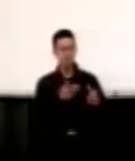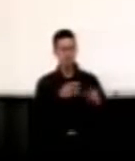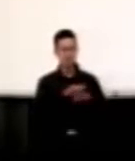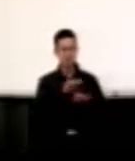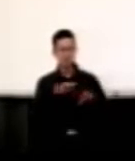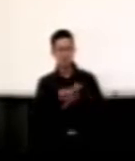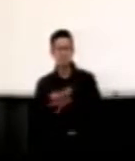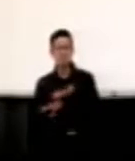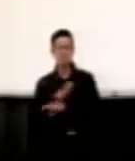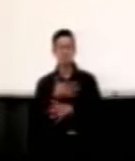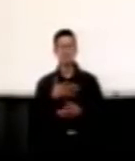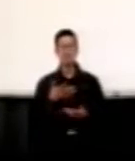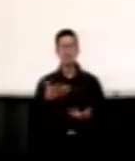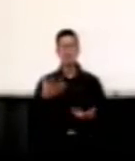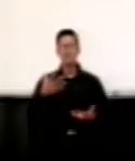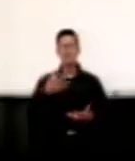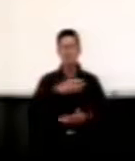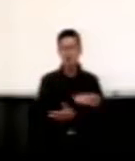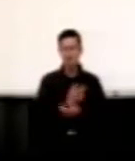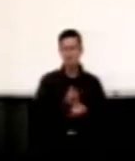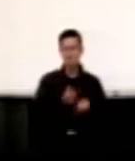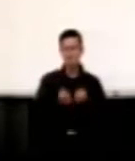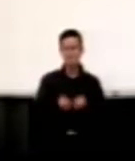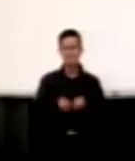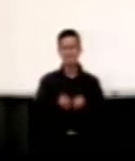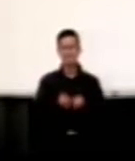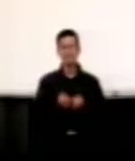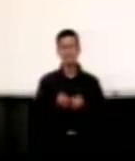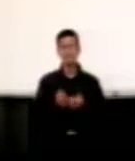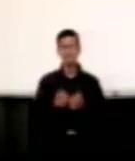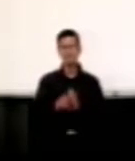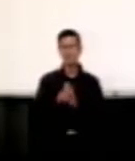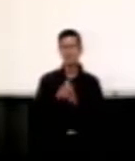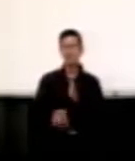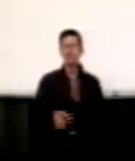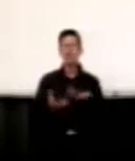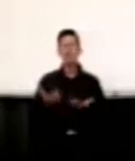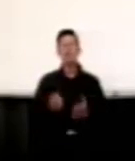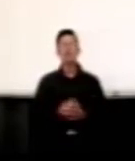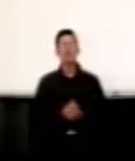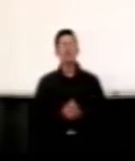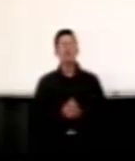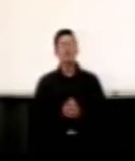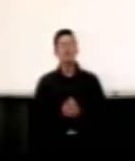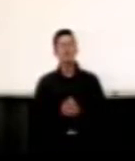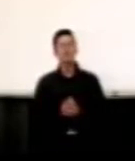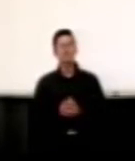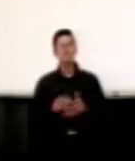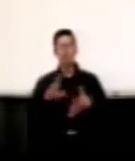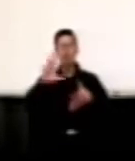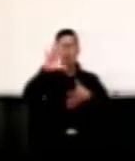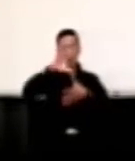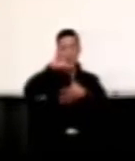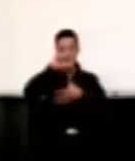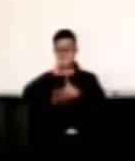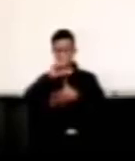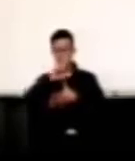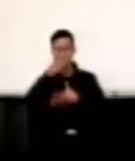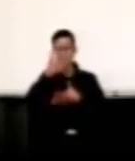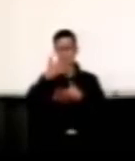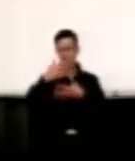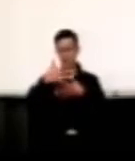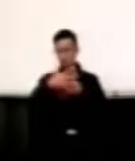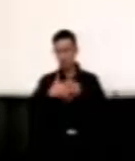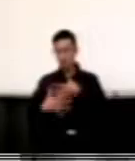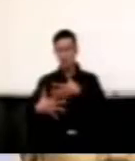con fortalezas, que fue un ejemplo en la región latinoamericana, y que ahora, en este momento, no